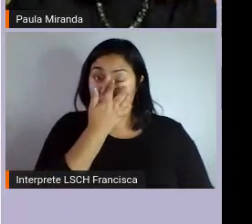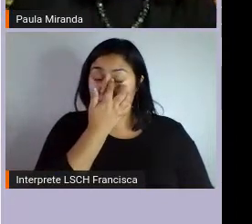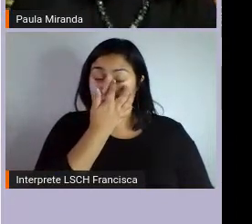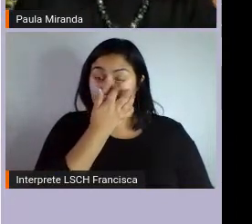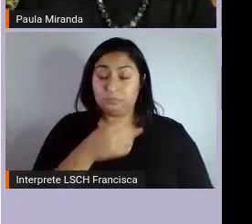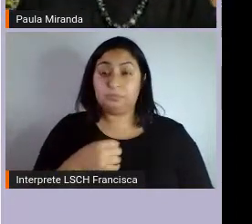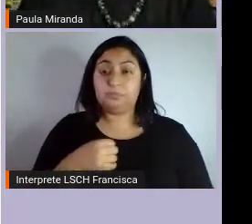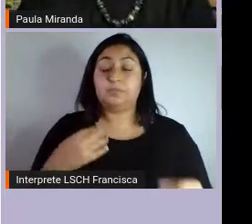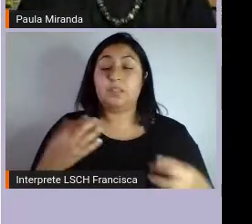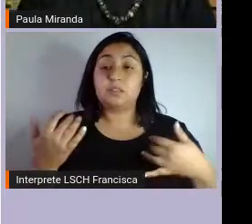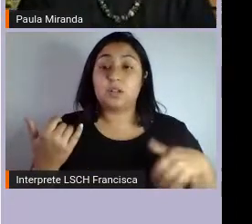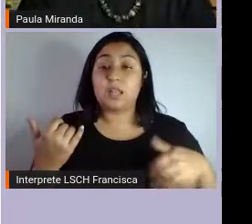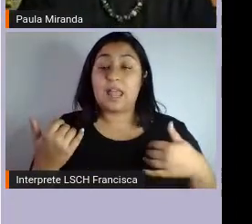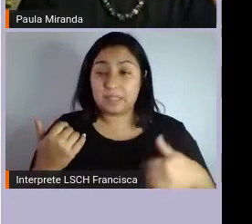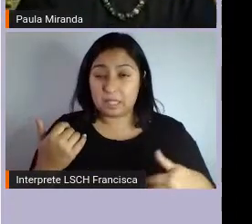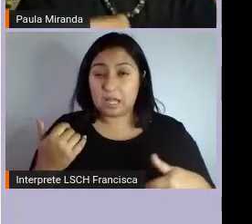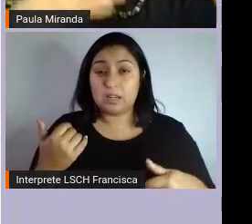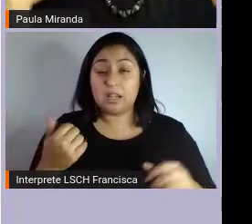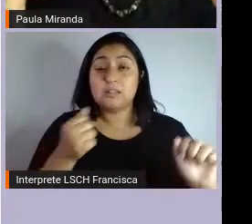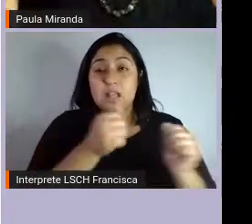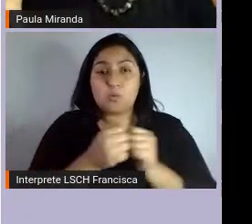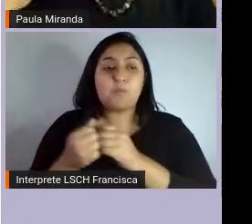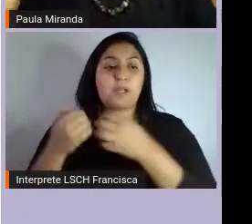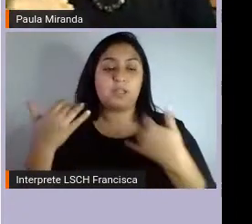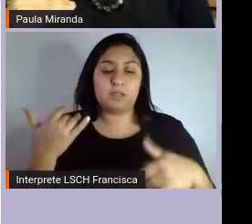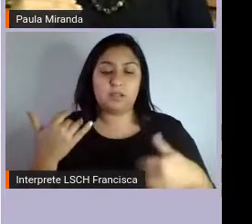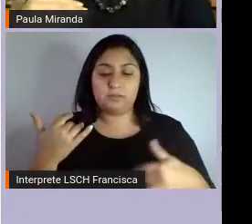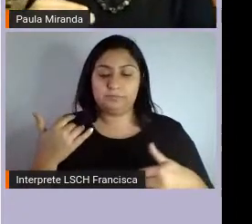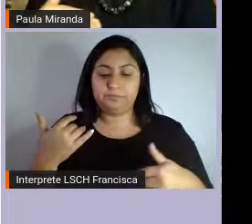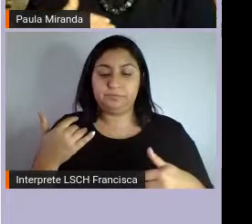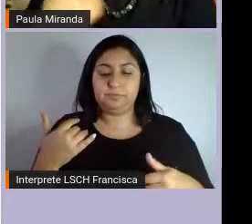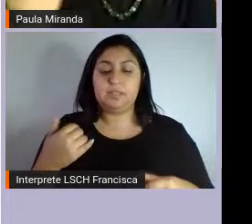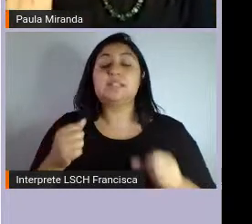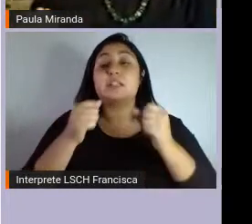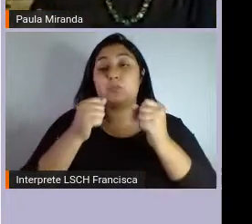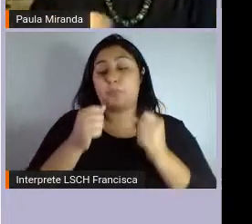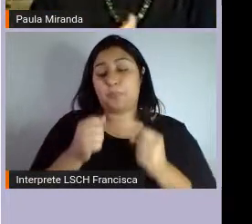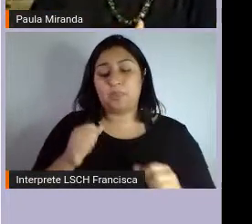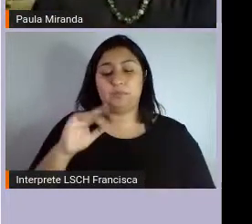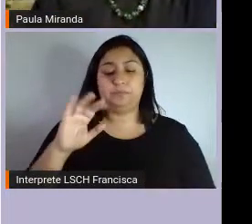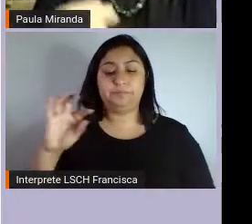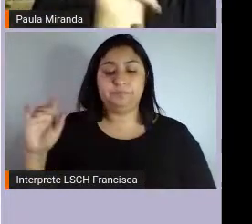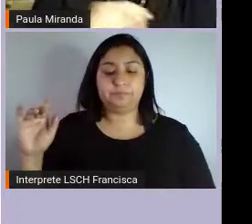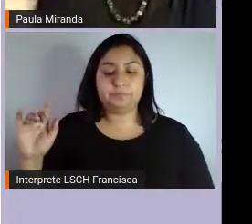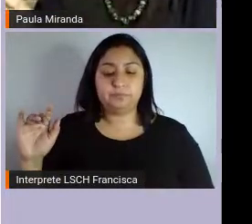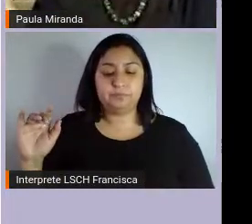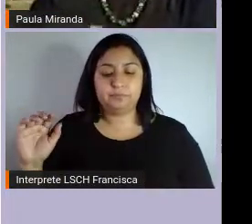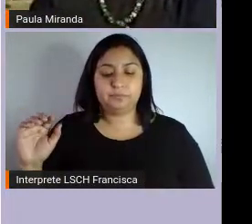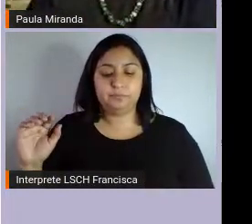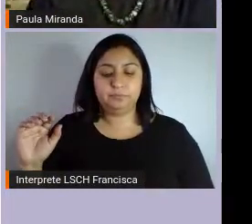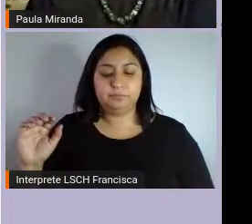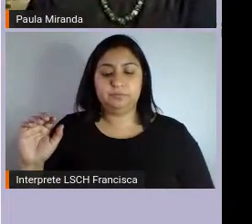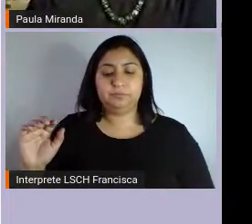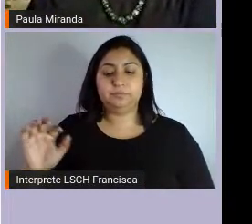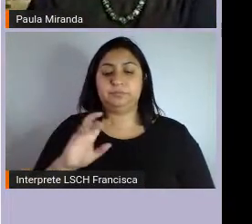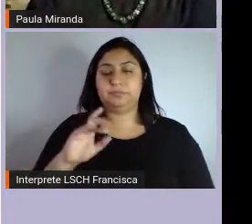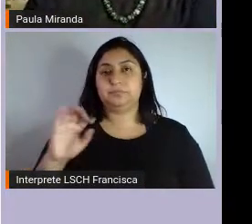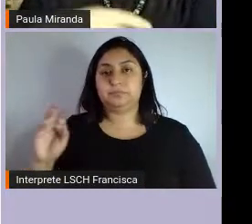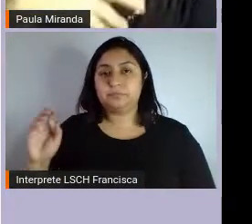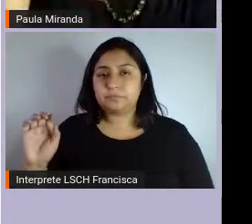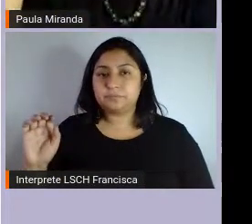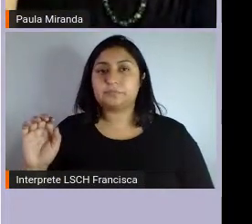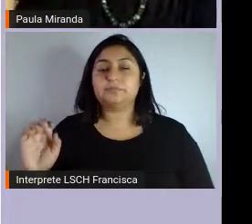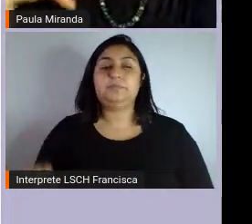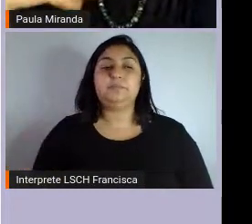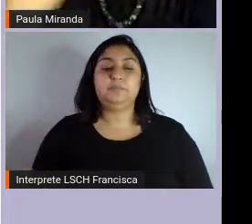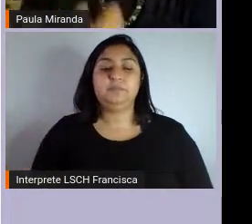sería muy poligráfico, y a ver si así deletreo, con letras que son escritas,